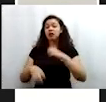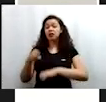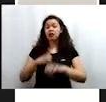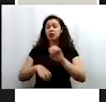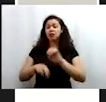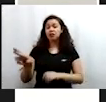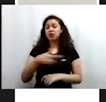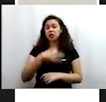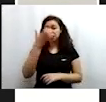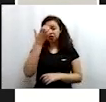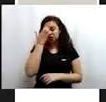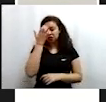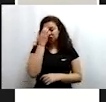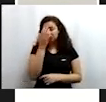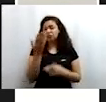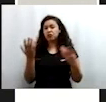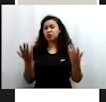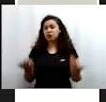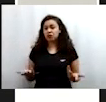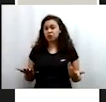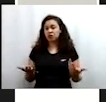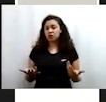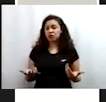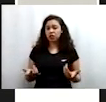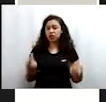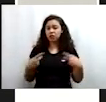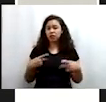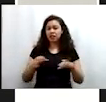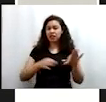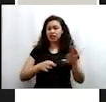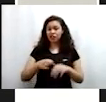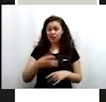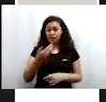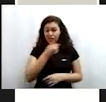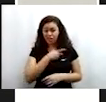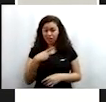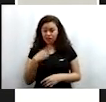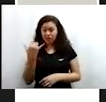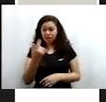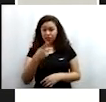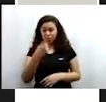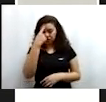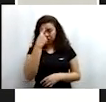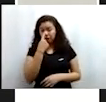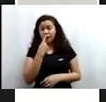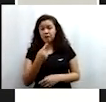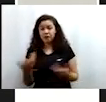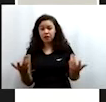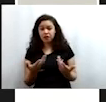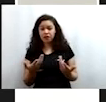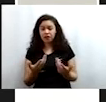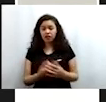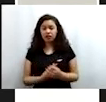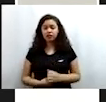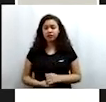y muchos reconocen que no está trabajando como debiera de acuerdo a sus perfiles que les hicieron llegar. Más